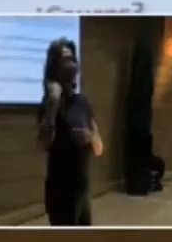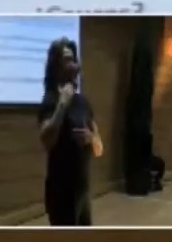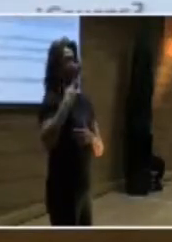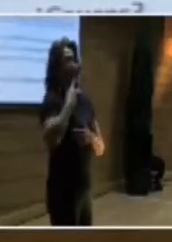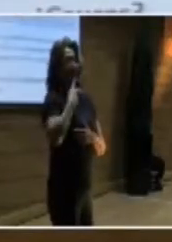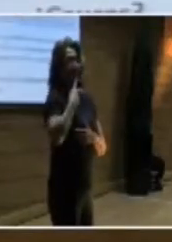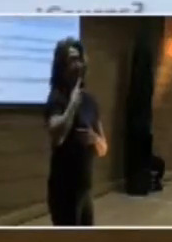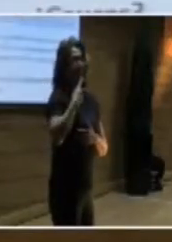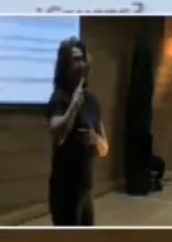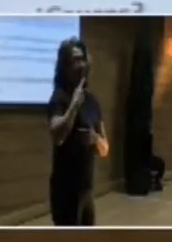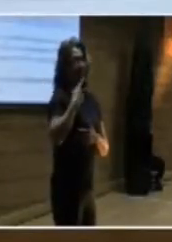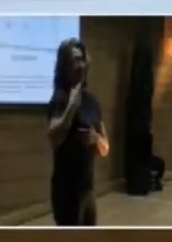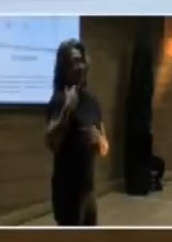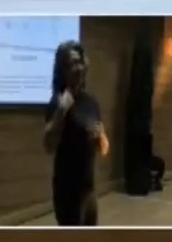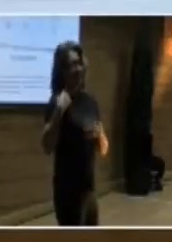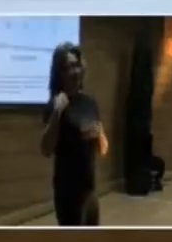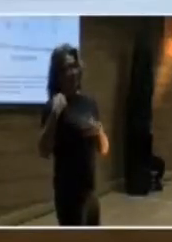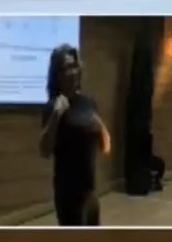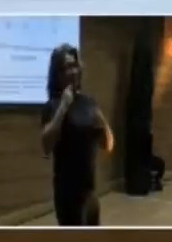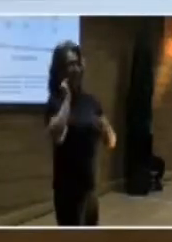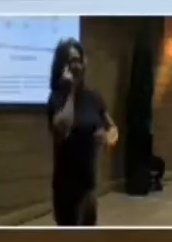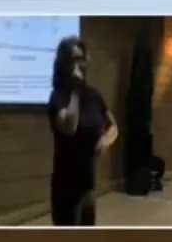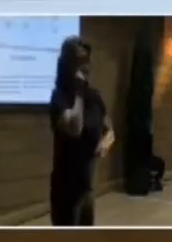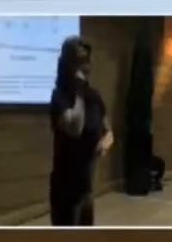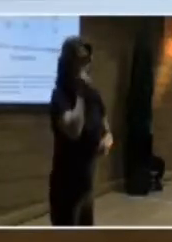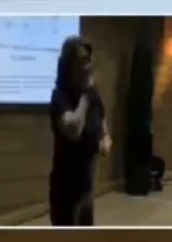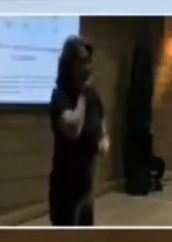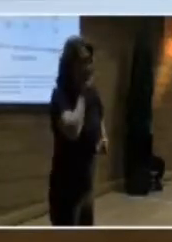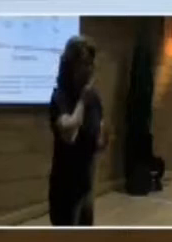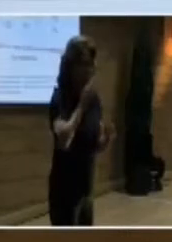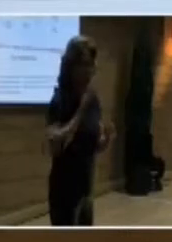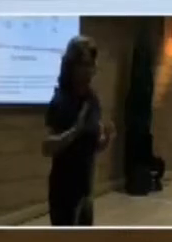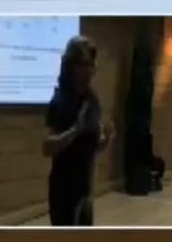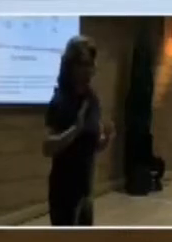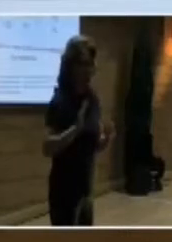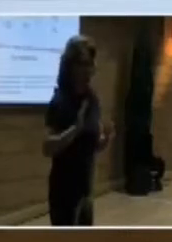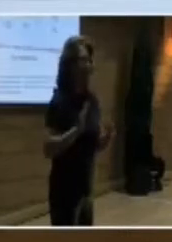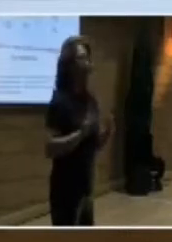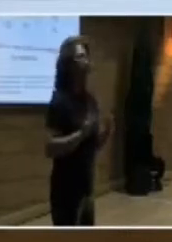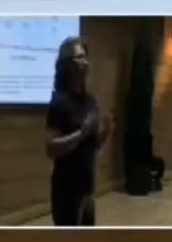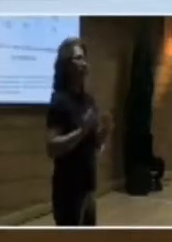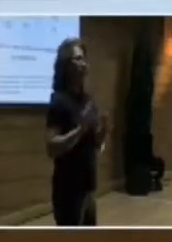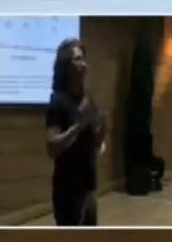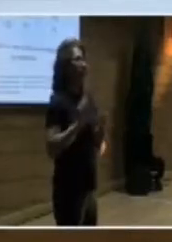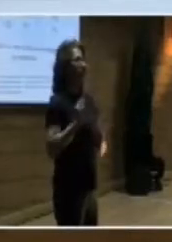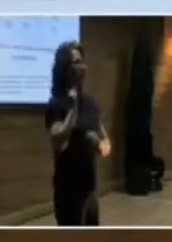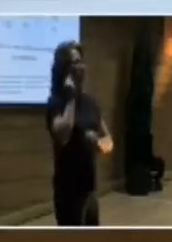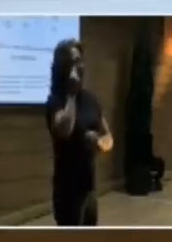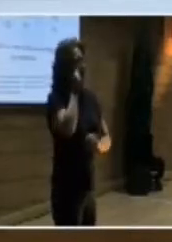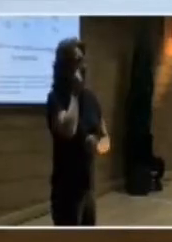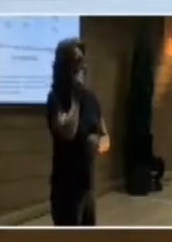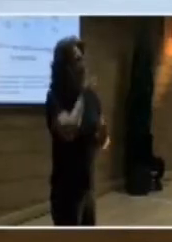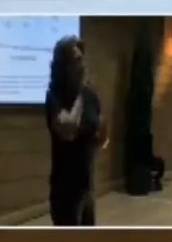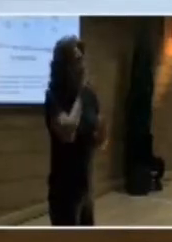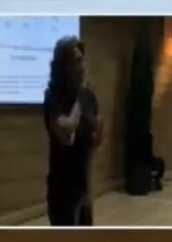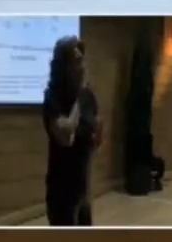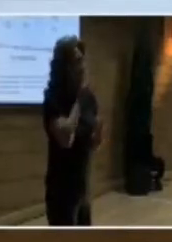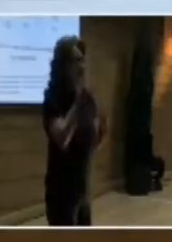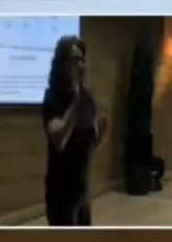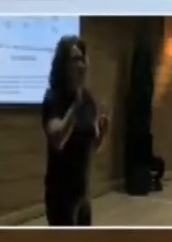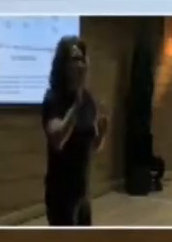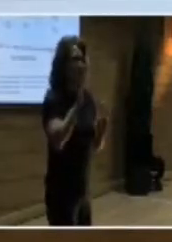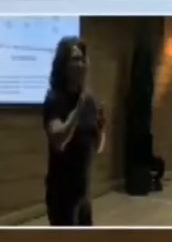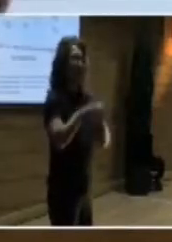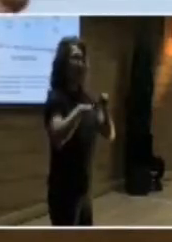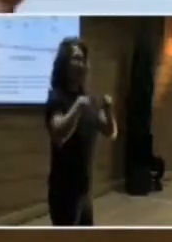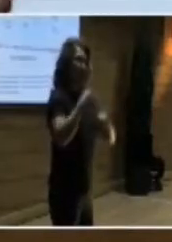hay un infradiagnóstico. Pero no solo hay un infradiagnóstico, hay también un retraso en el